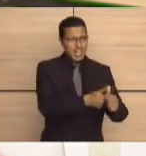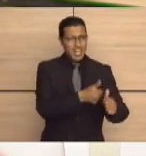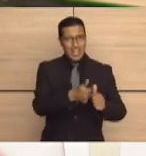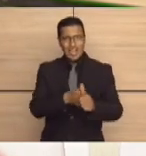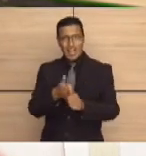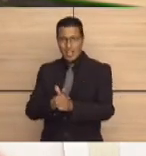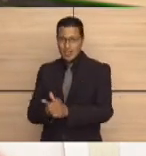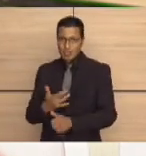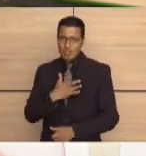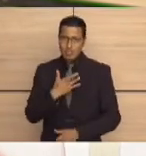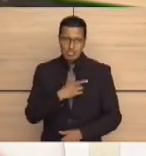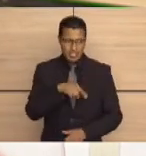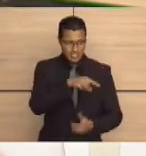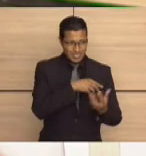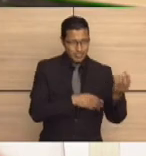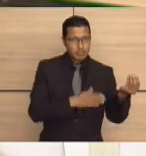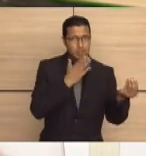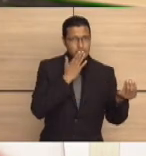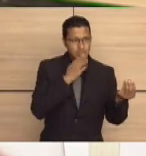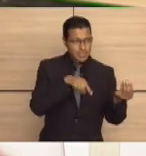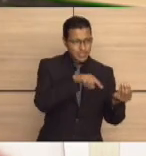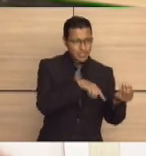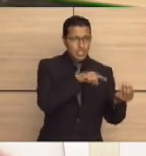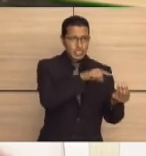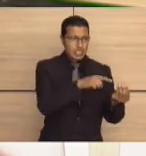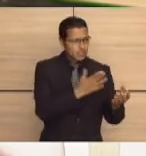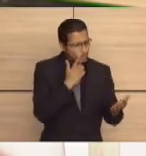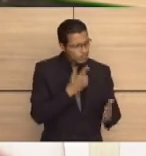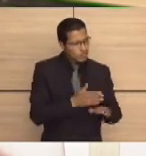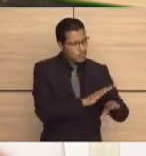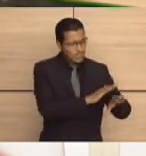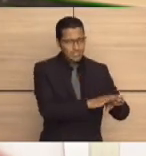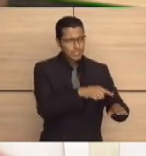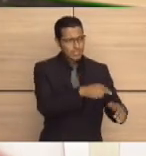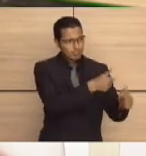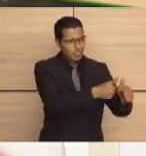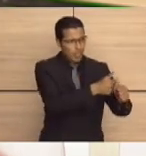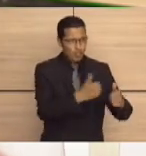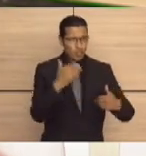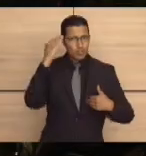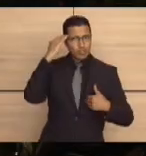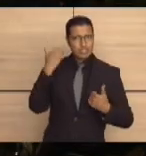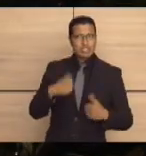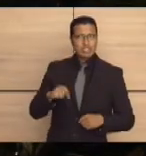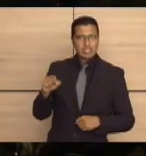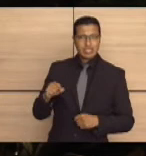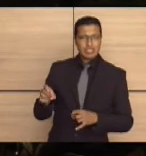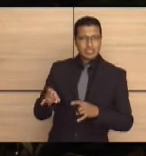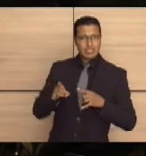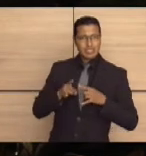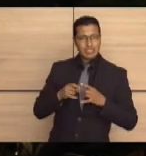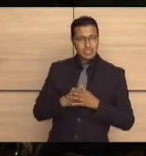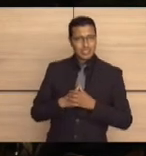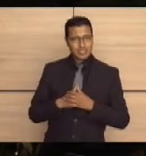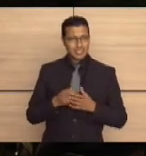Wayuu, que genere en ellos una esperanza, una inspiración, como lo decía mi compañero, que logremos